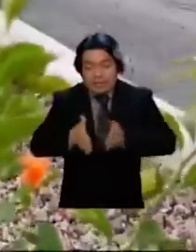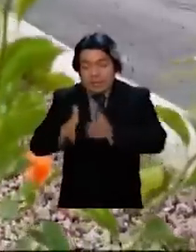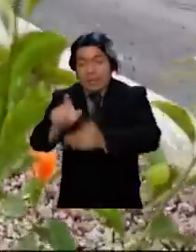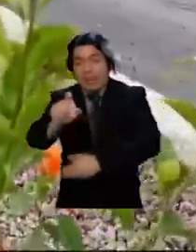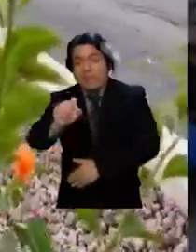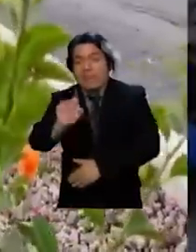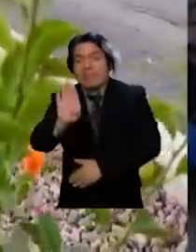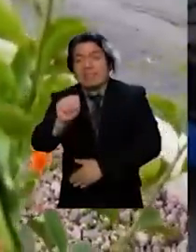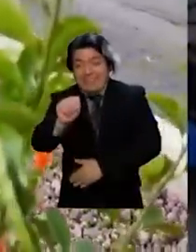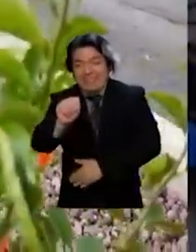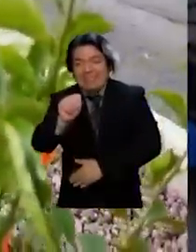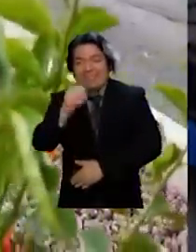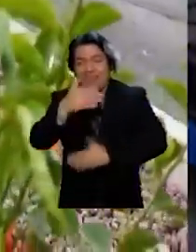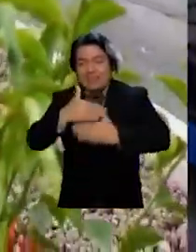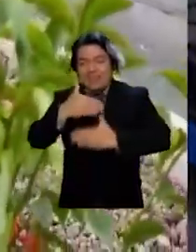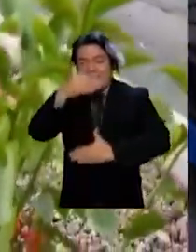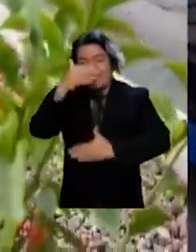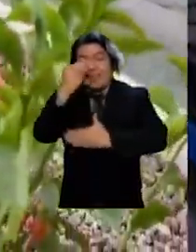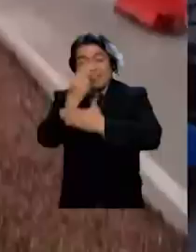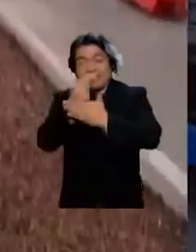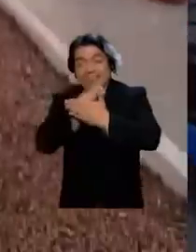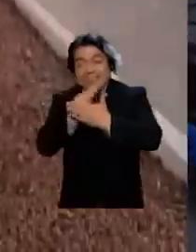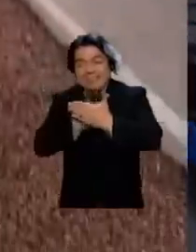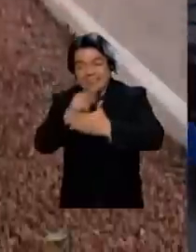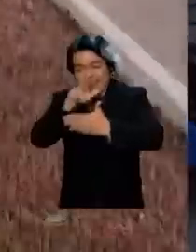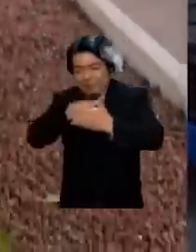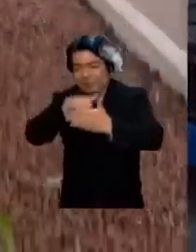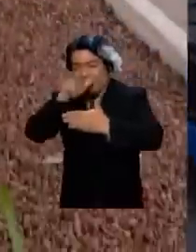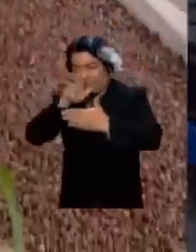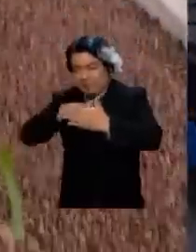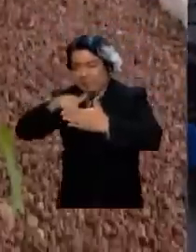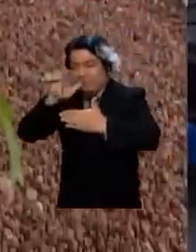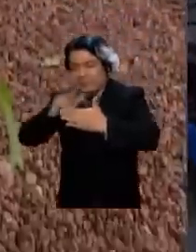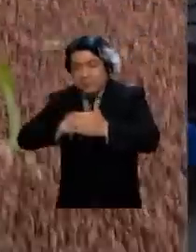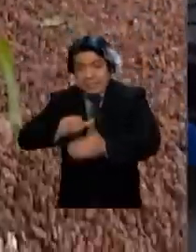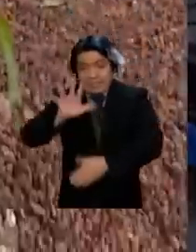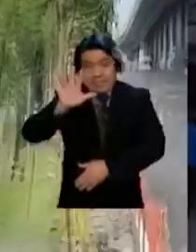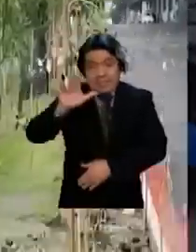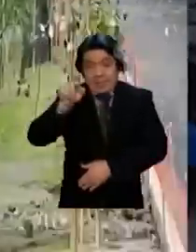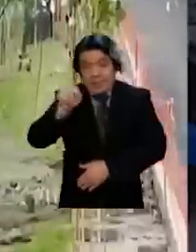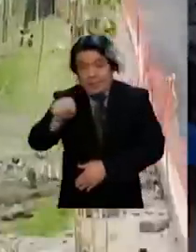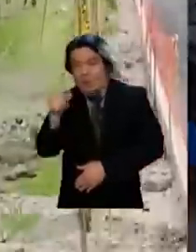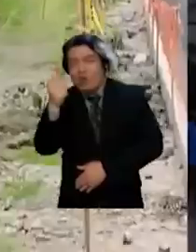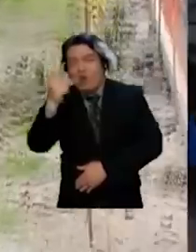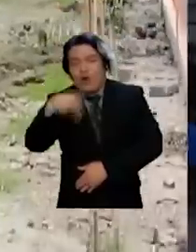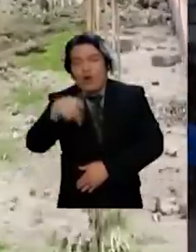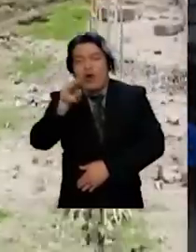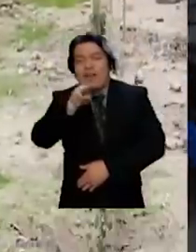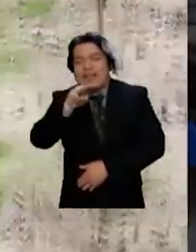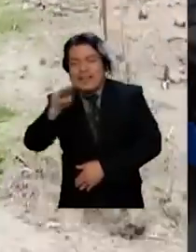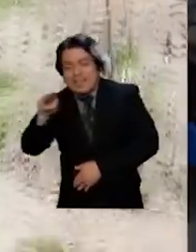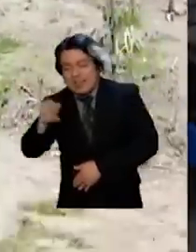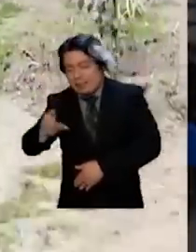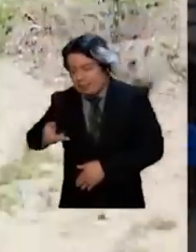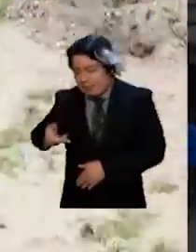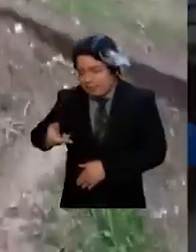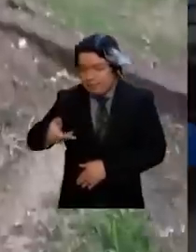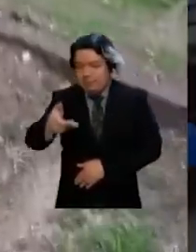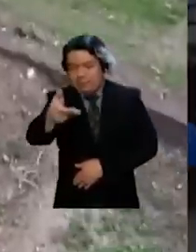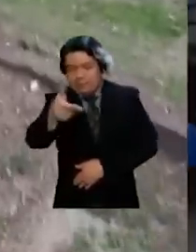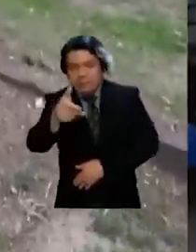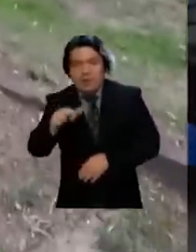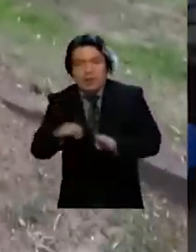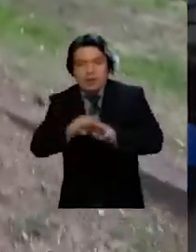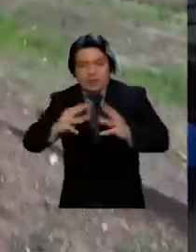29 murales y en proceso de ejecución están 5.1 kilómetros adicionales de senderos que van a interconectar